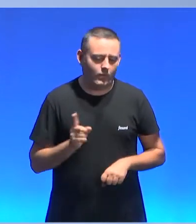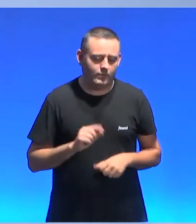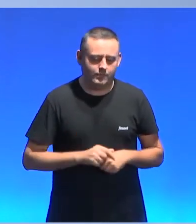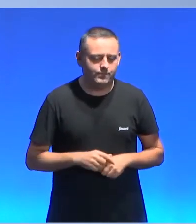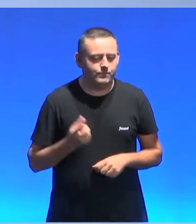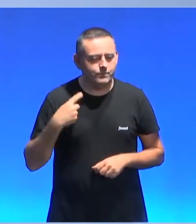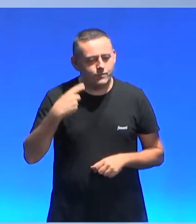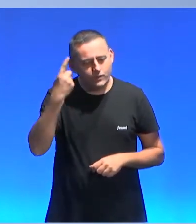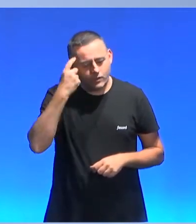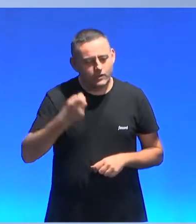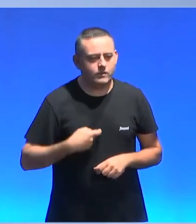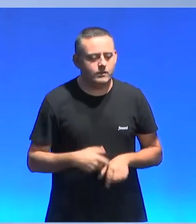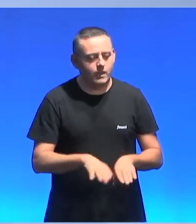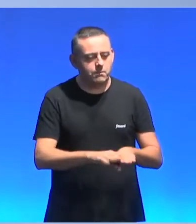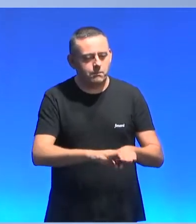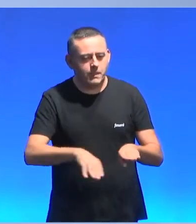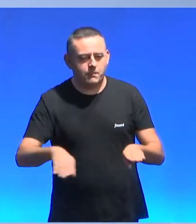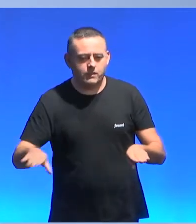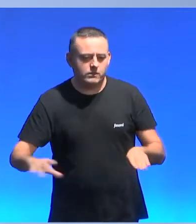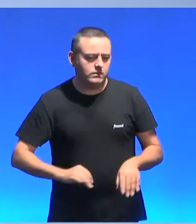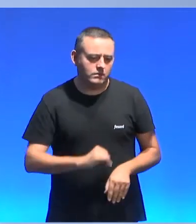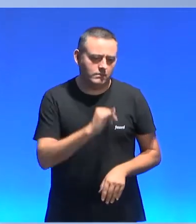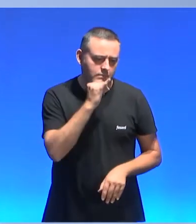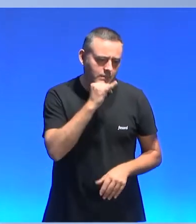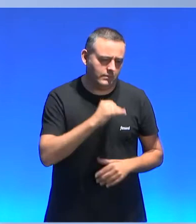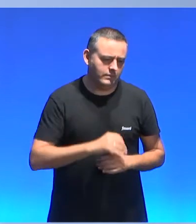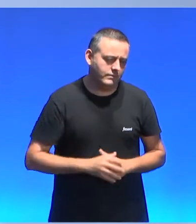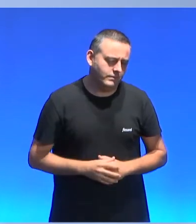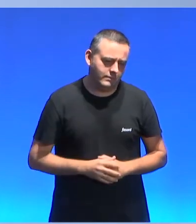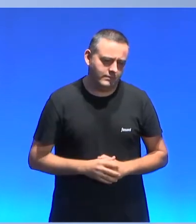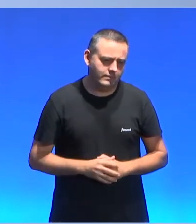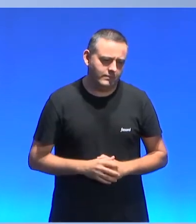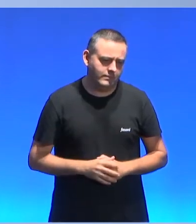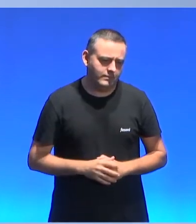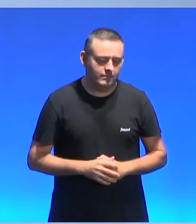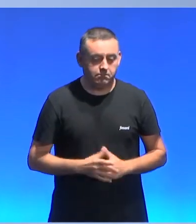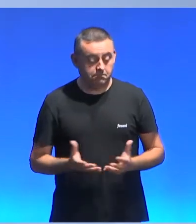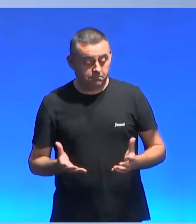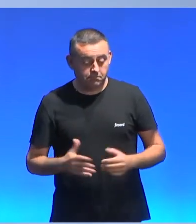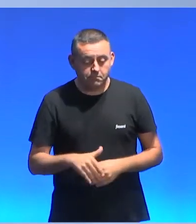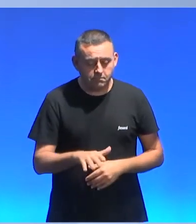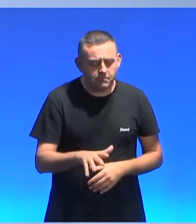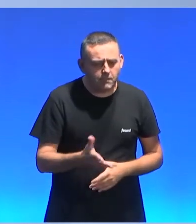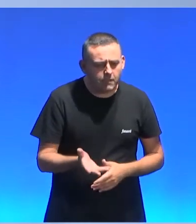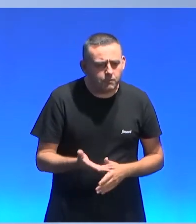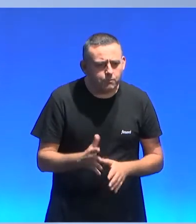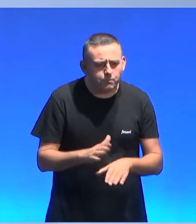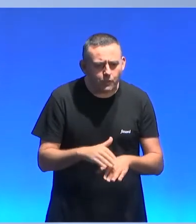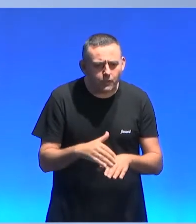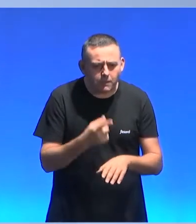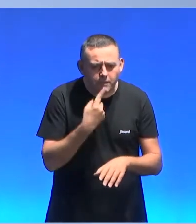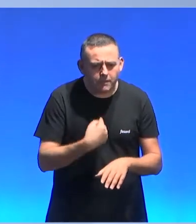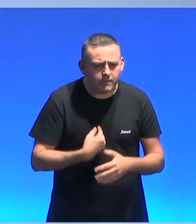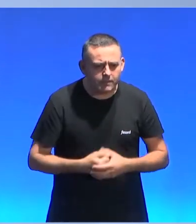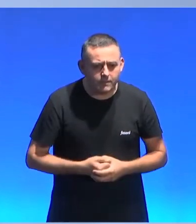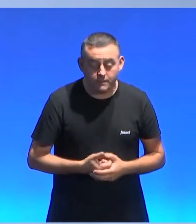aparcamientos. Hombre, pero a ti qué te interesa, de nuevo. No, a mí me interesa, porque si hay demasiados